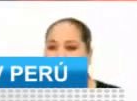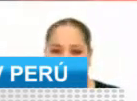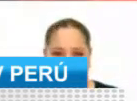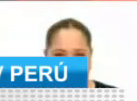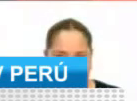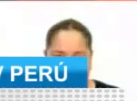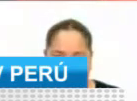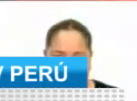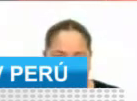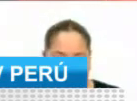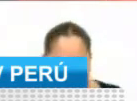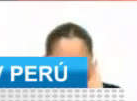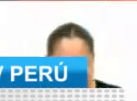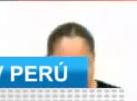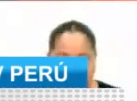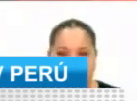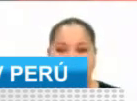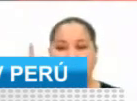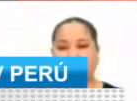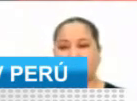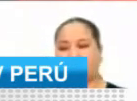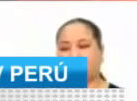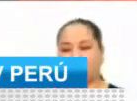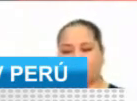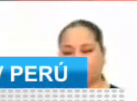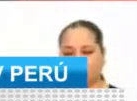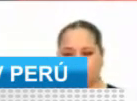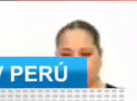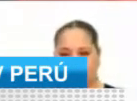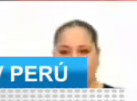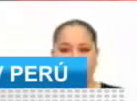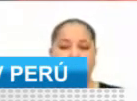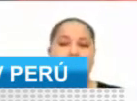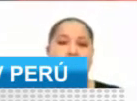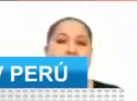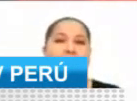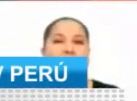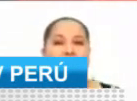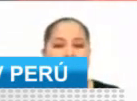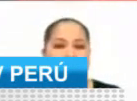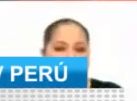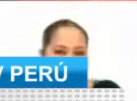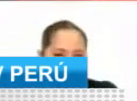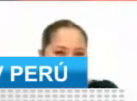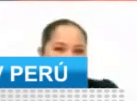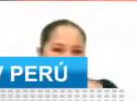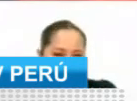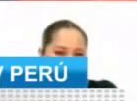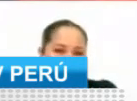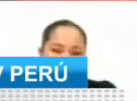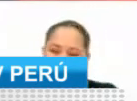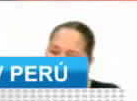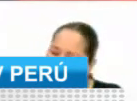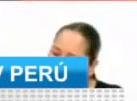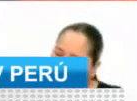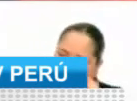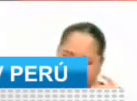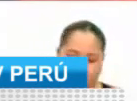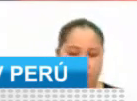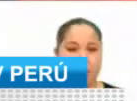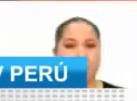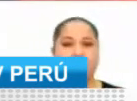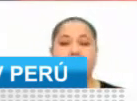se concretice, de una tercera ola de la pandemia. Estamos con la vacunación a la máxima velocidad